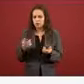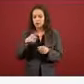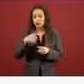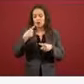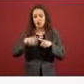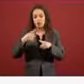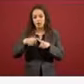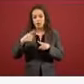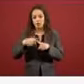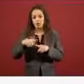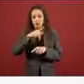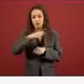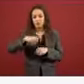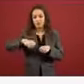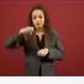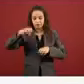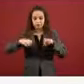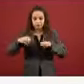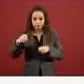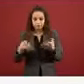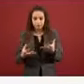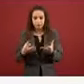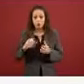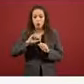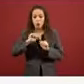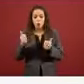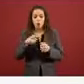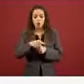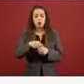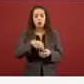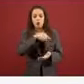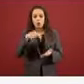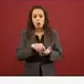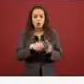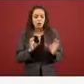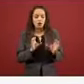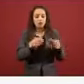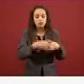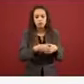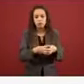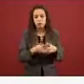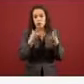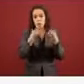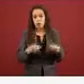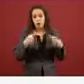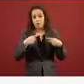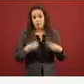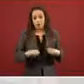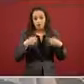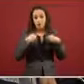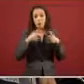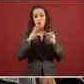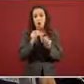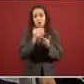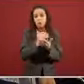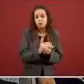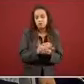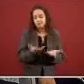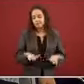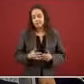y tenemos estados con poblaciones relativamente más pequeñas que tienen letalidades muy altas. La